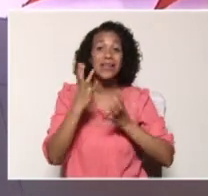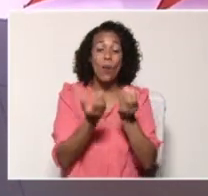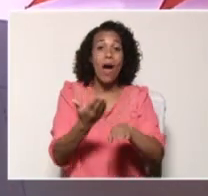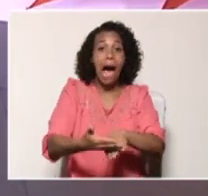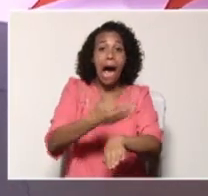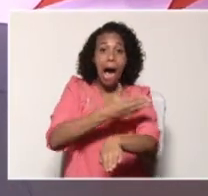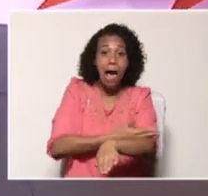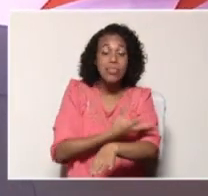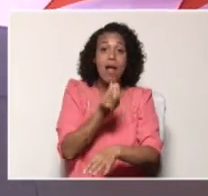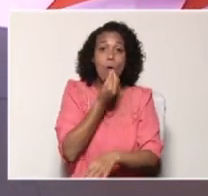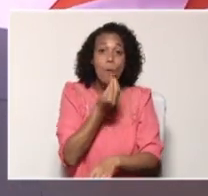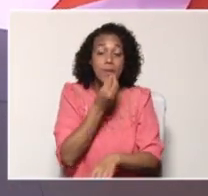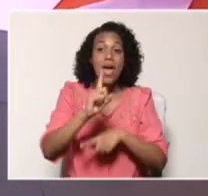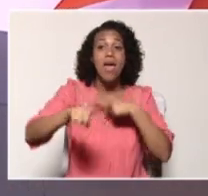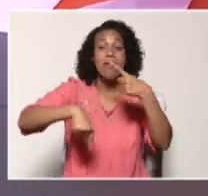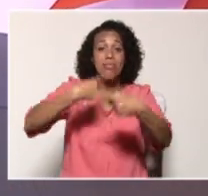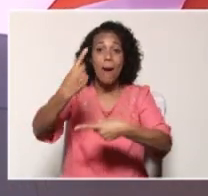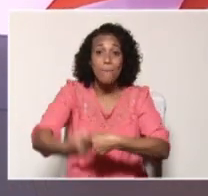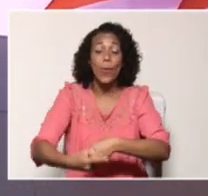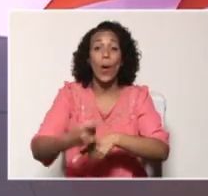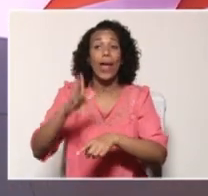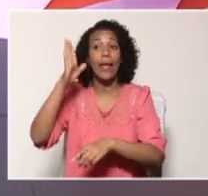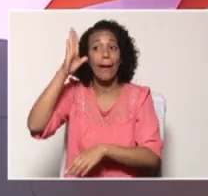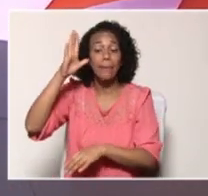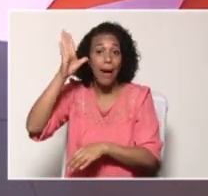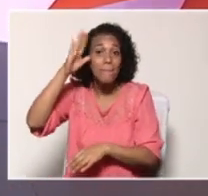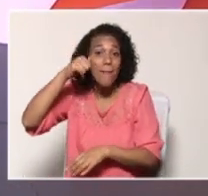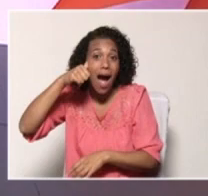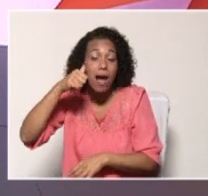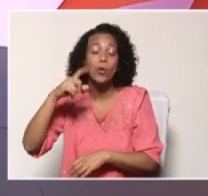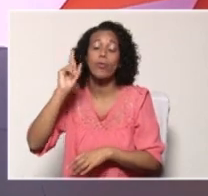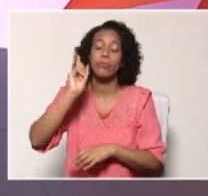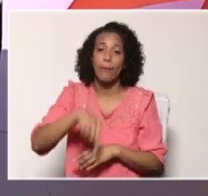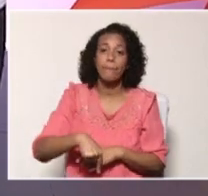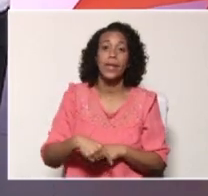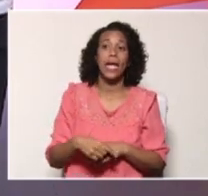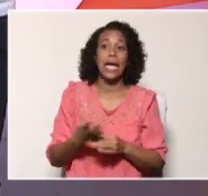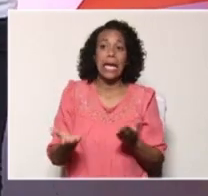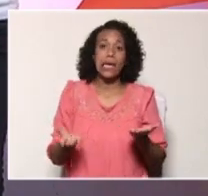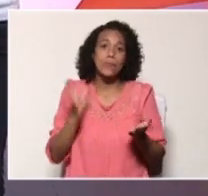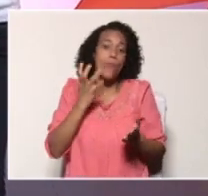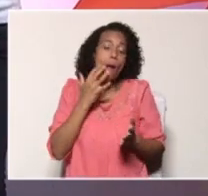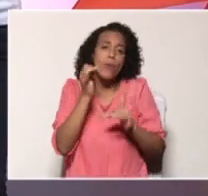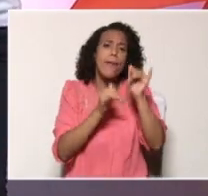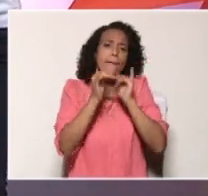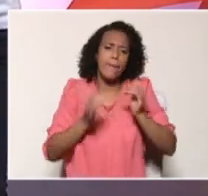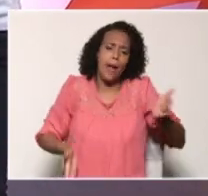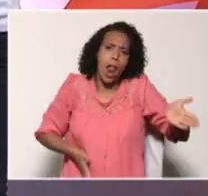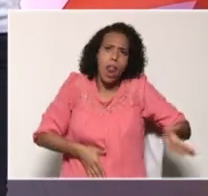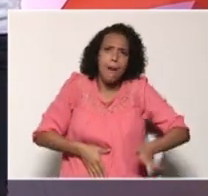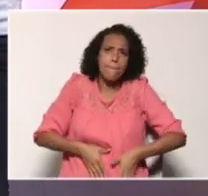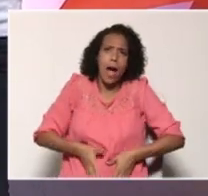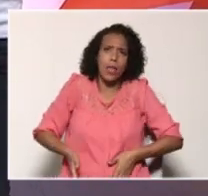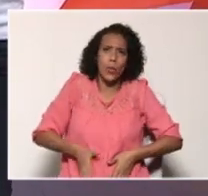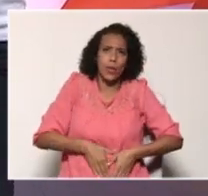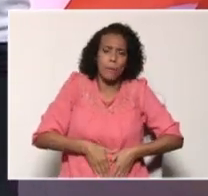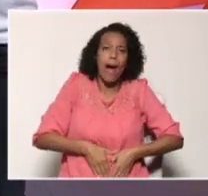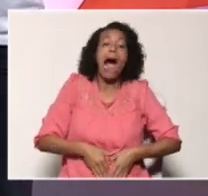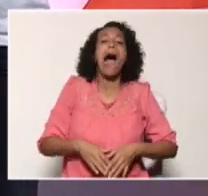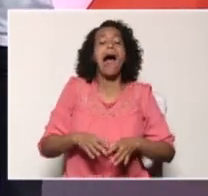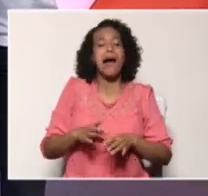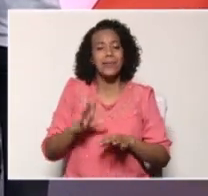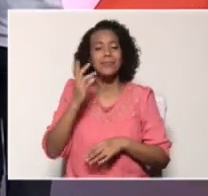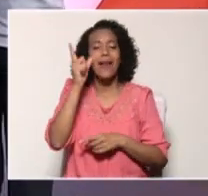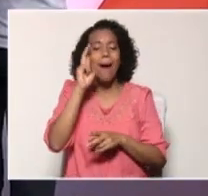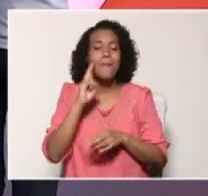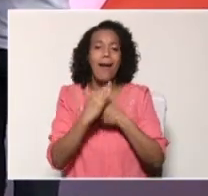de comer o preparar alimentos, después de ir al baño y, bueno, y de cambiar pañales si tenemos bebé en casa. Claro que sí. Y los